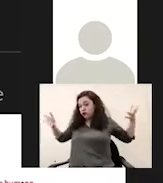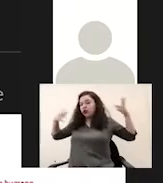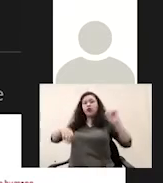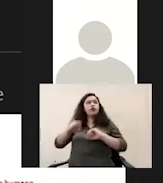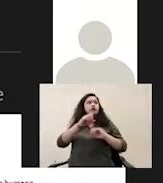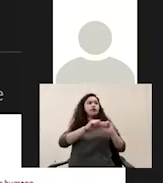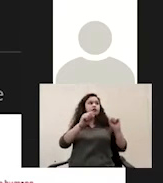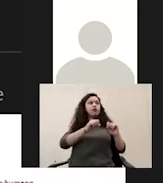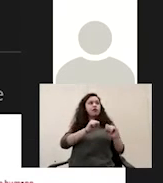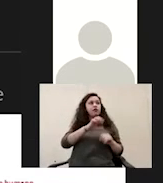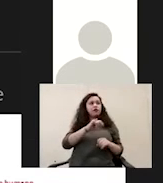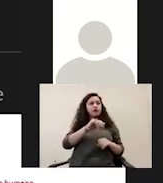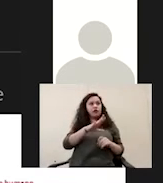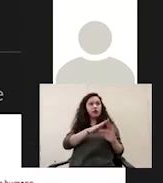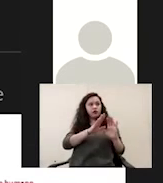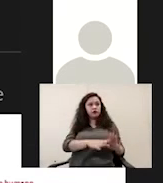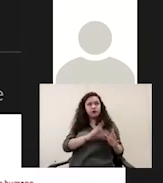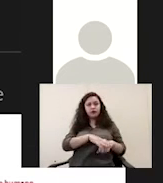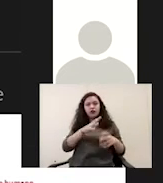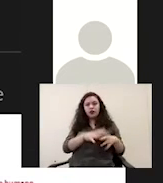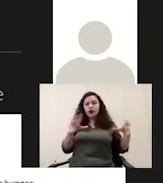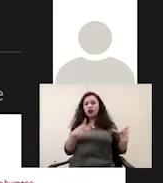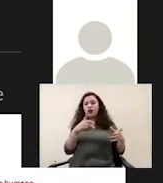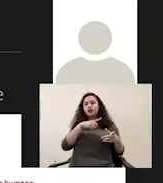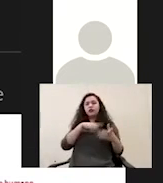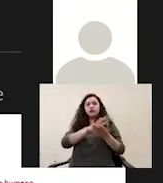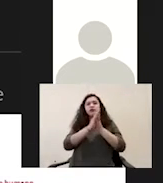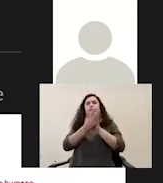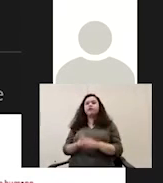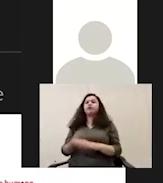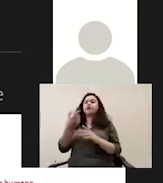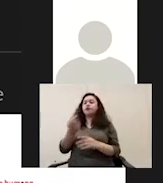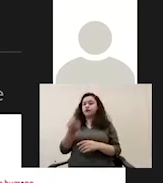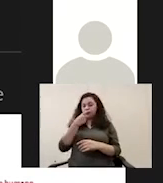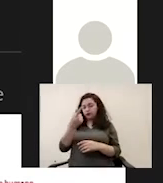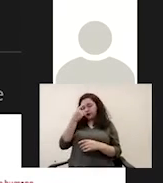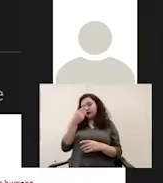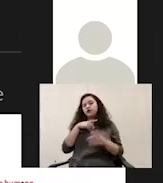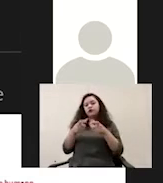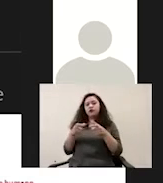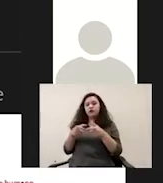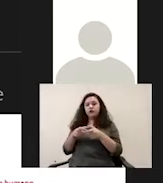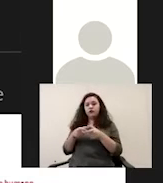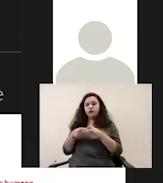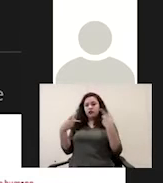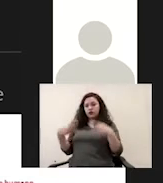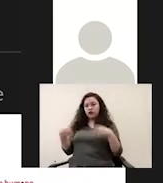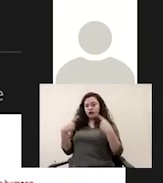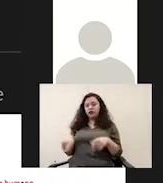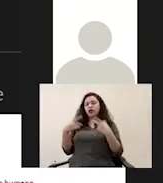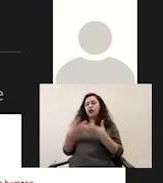mayor cantidad, entonces se va a hacer la conversión. La pastilla que se utiliza comúnmente en el mercado es de 7